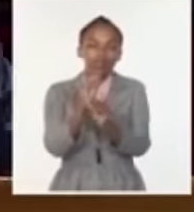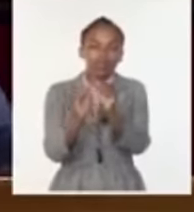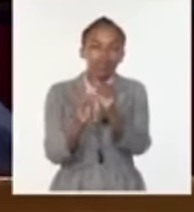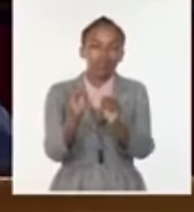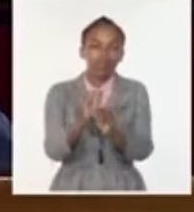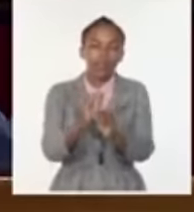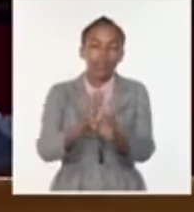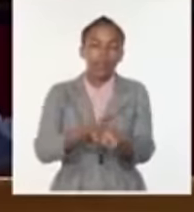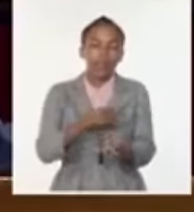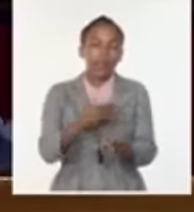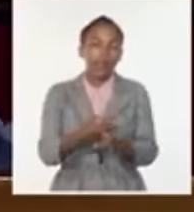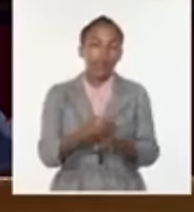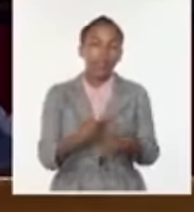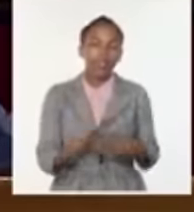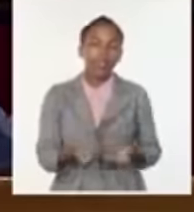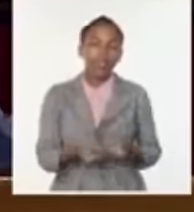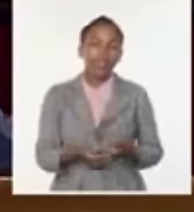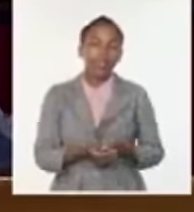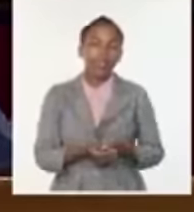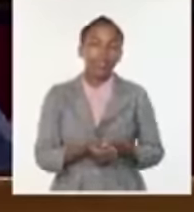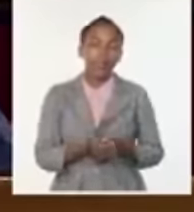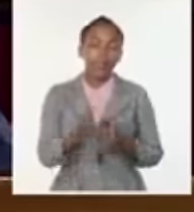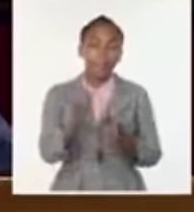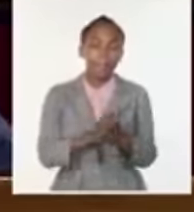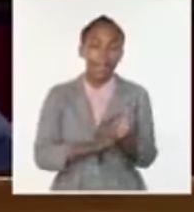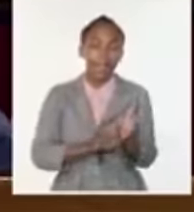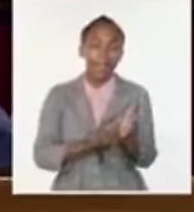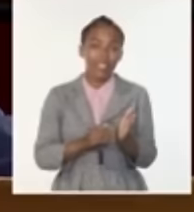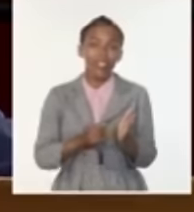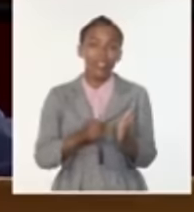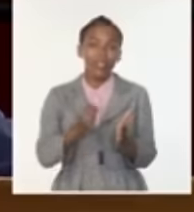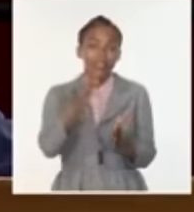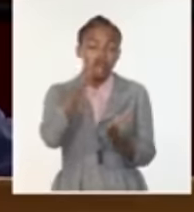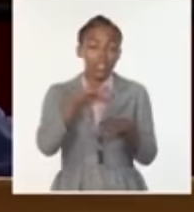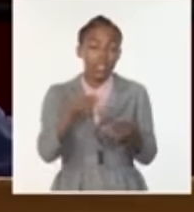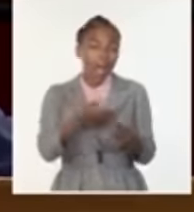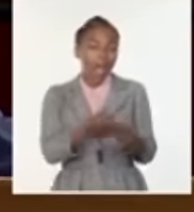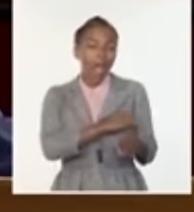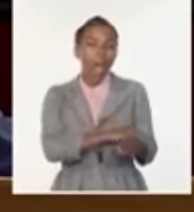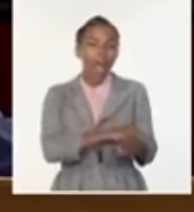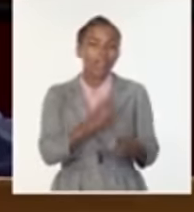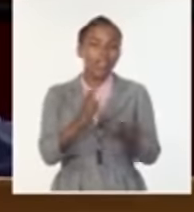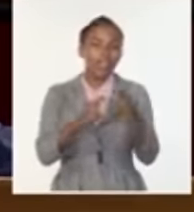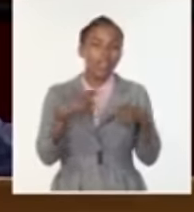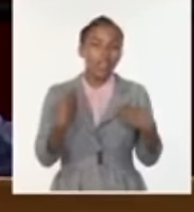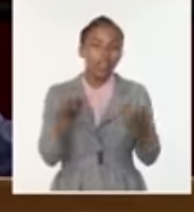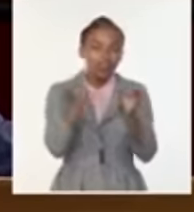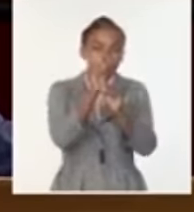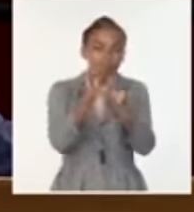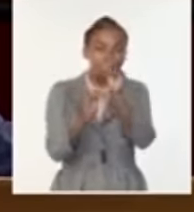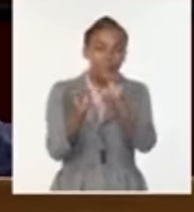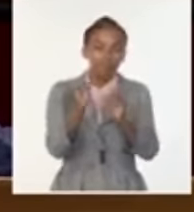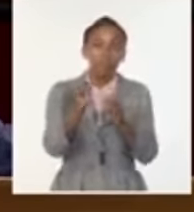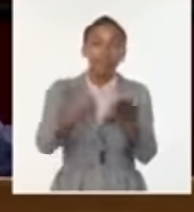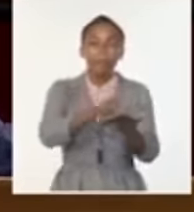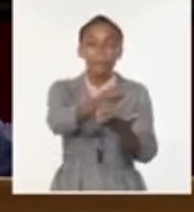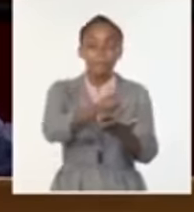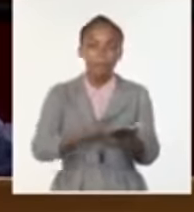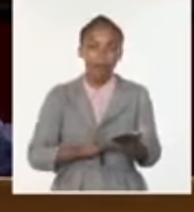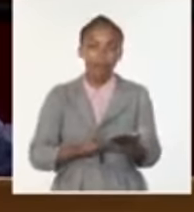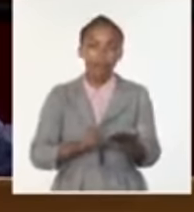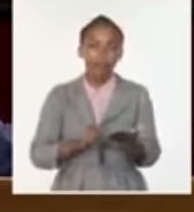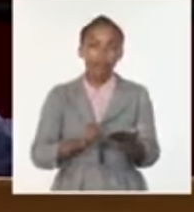tener, antes que termine este mes, ya totalmente actualizadas todas esas normas y